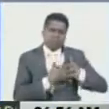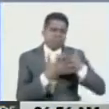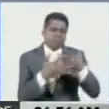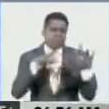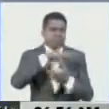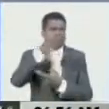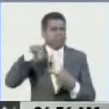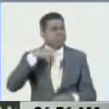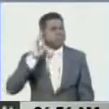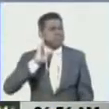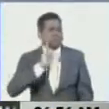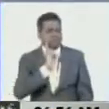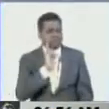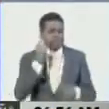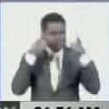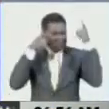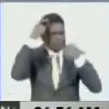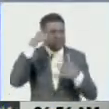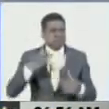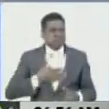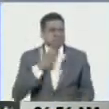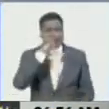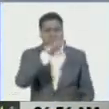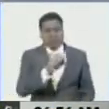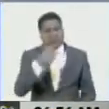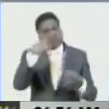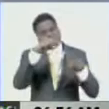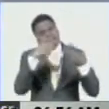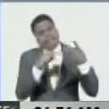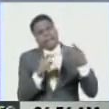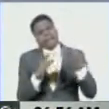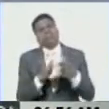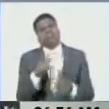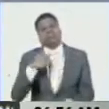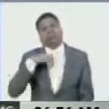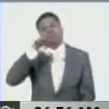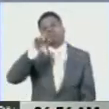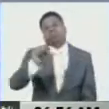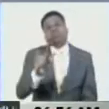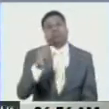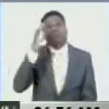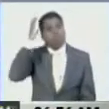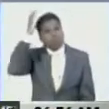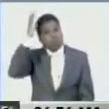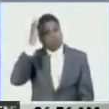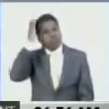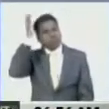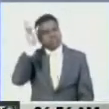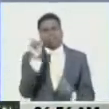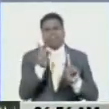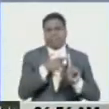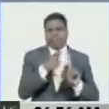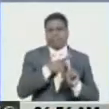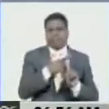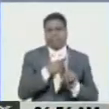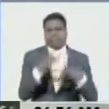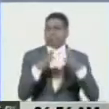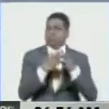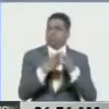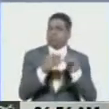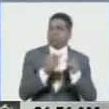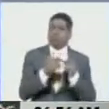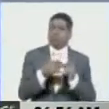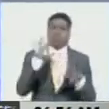Y de Chávez podemos rescatar muchas cosas. Yo particularmente rescataría su conciencia, su talante,